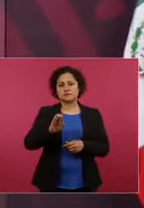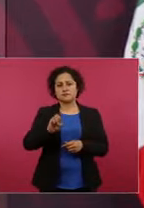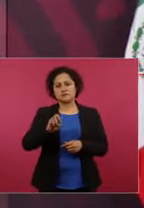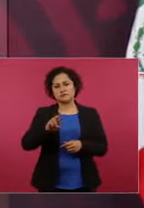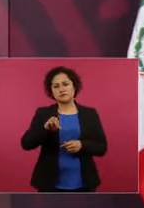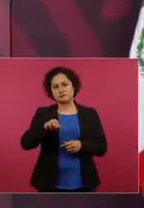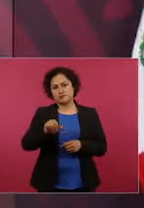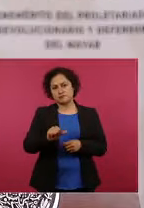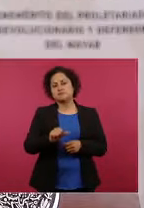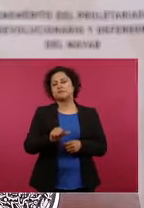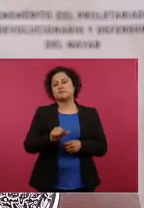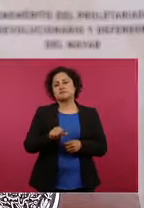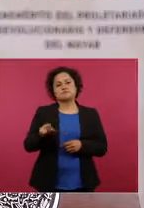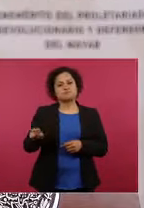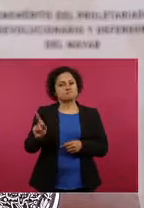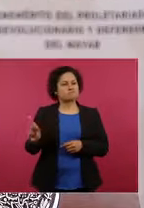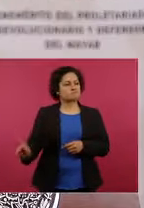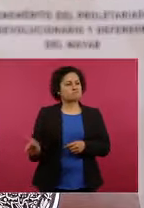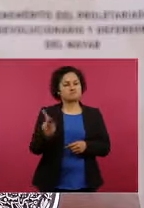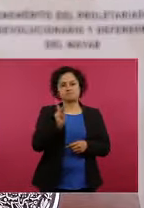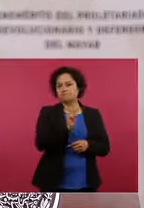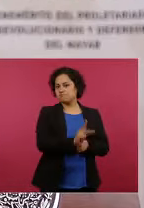Hecho a imagen y semejanza.